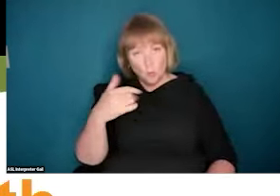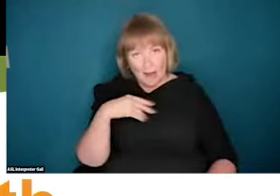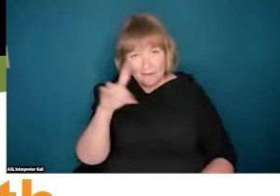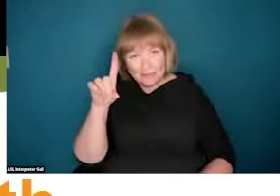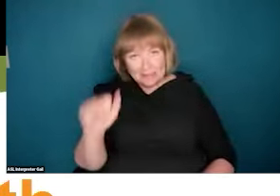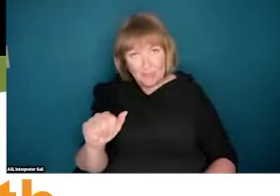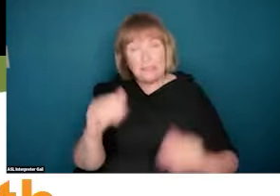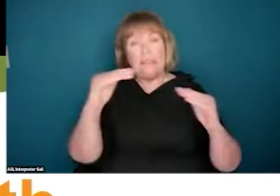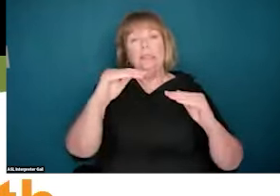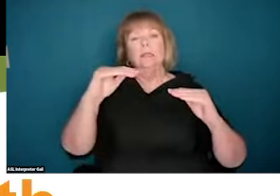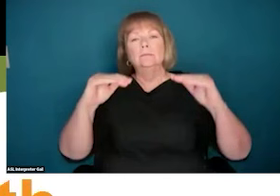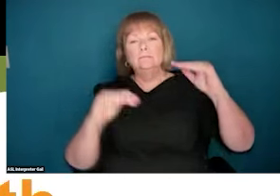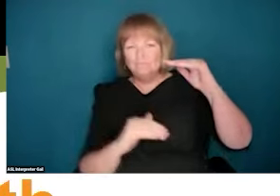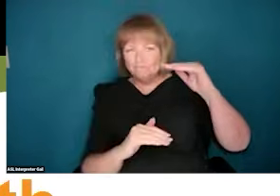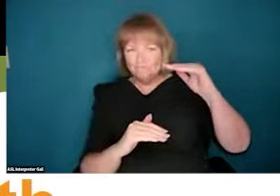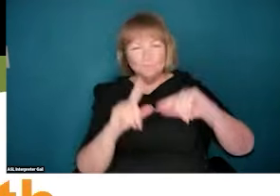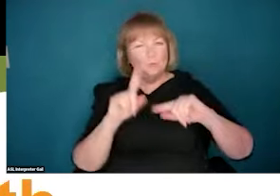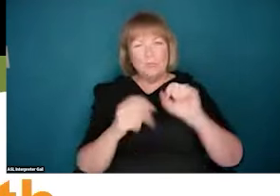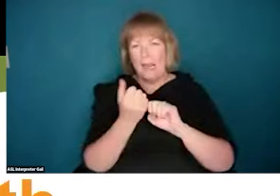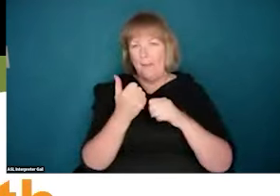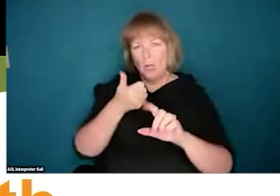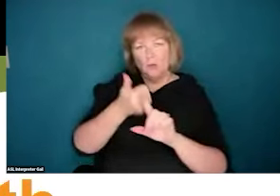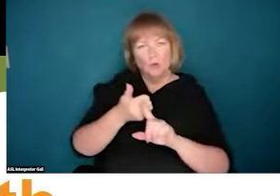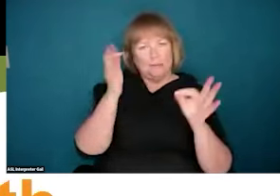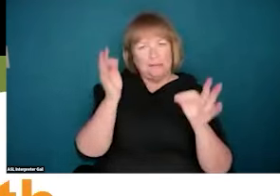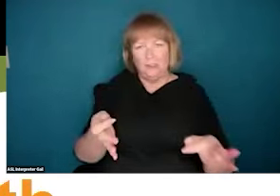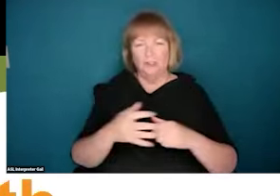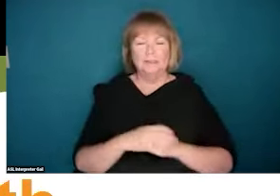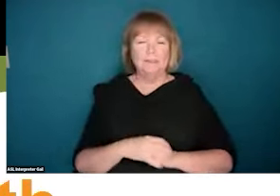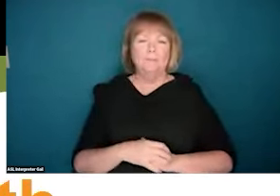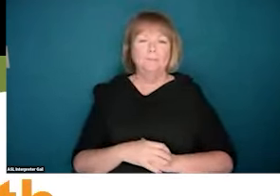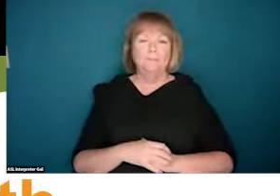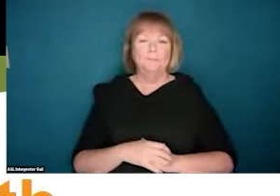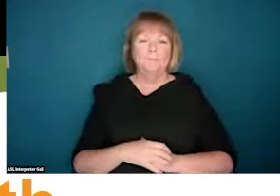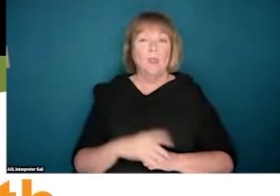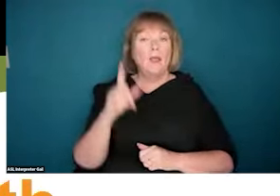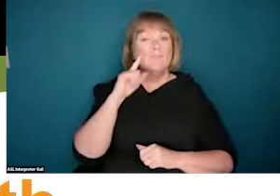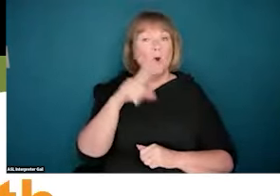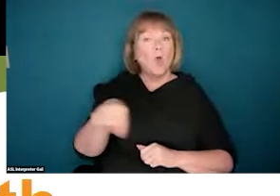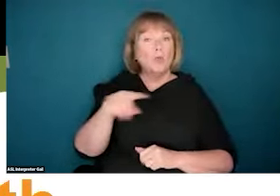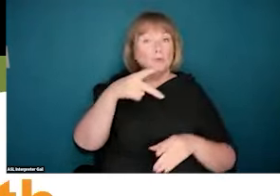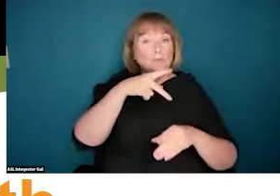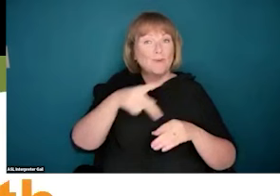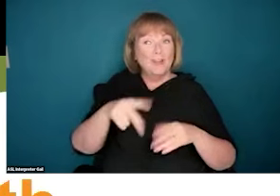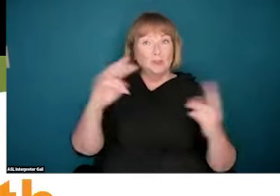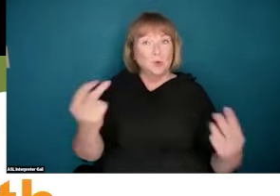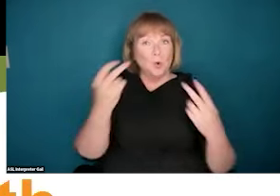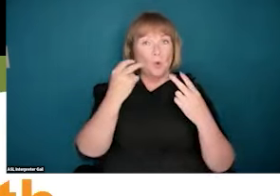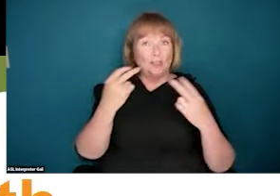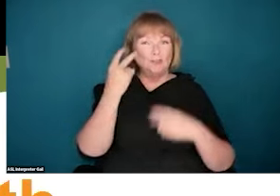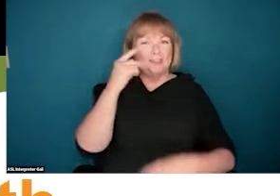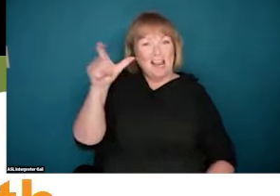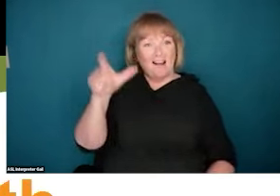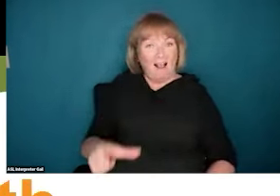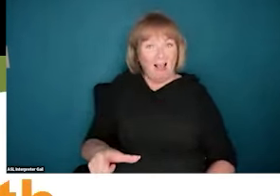el ableísmo presume que yo no soy capaz porque yo tengo discapacidades, que yo soy menos capaz de tomar mis propias decisiones. Por